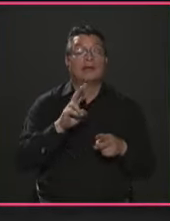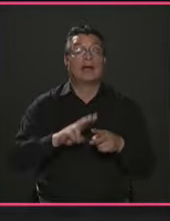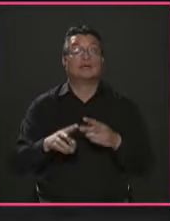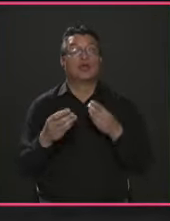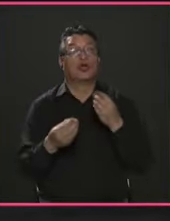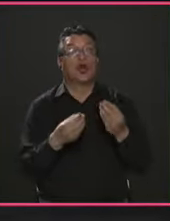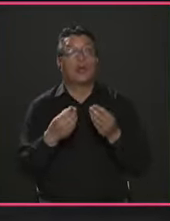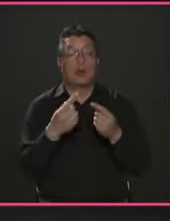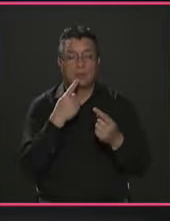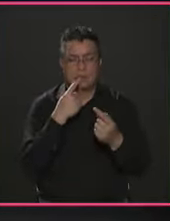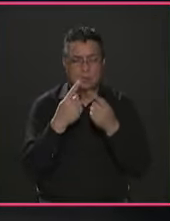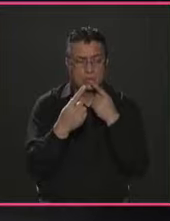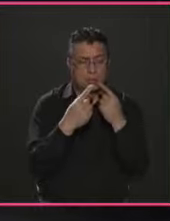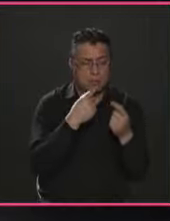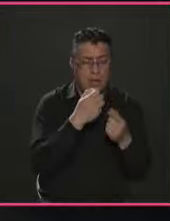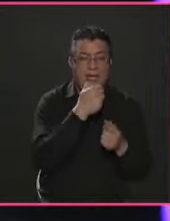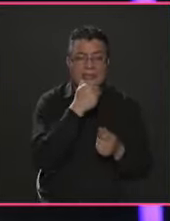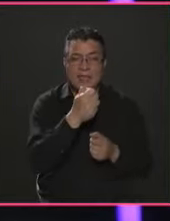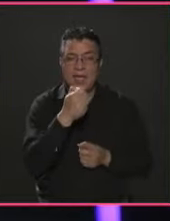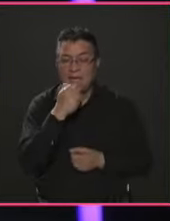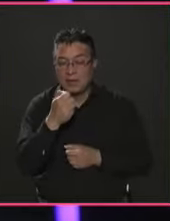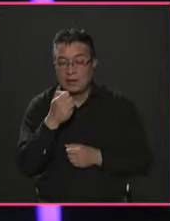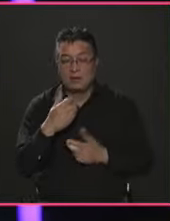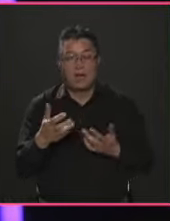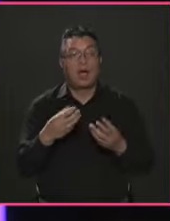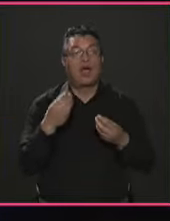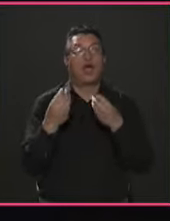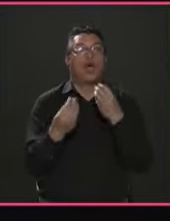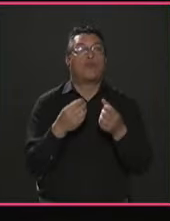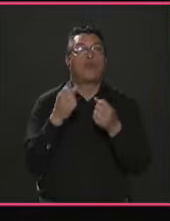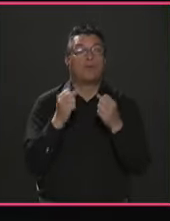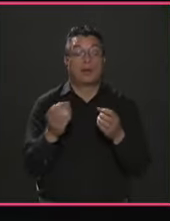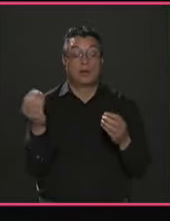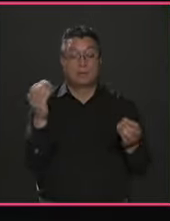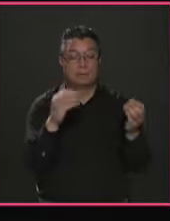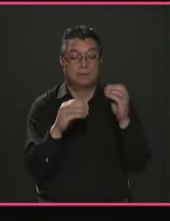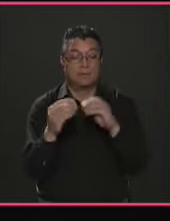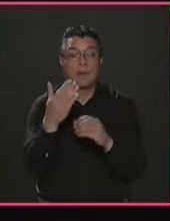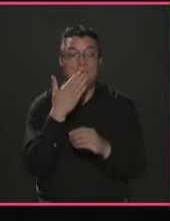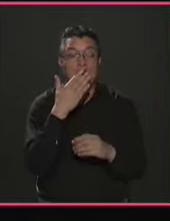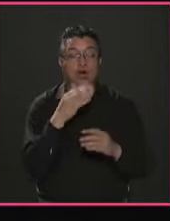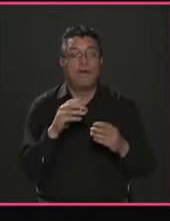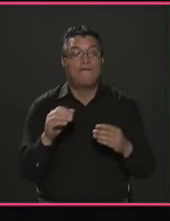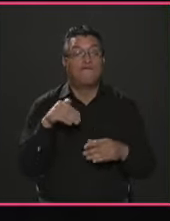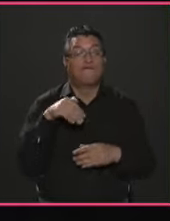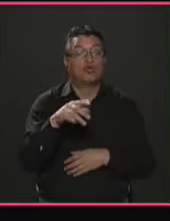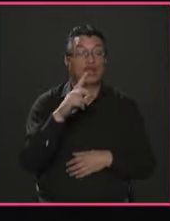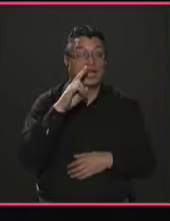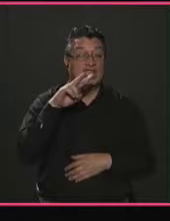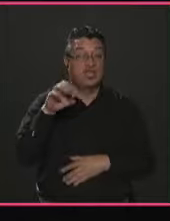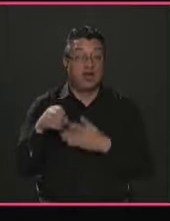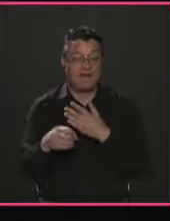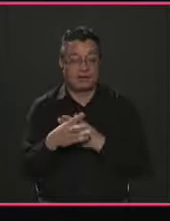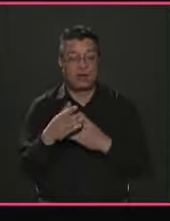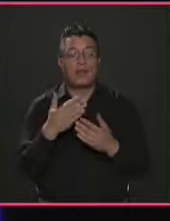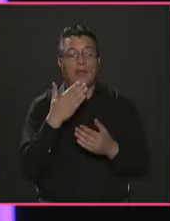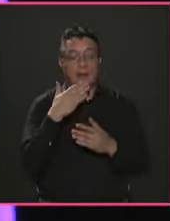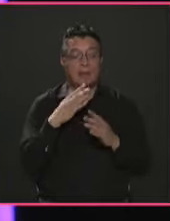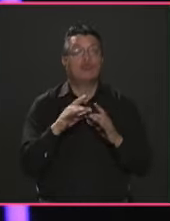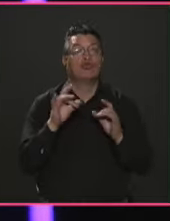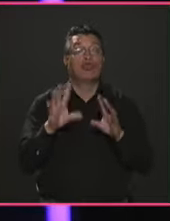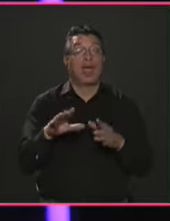de Focus groups entrevistas Cómo podemos diseñar mejores buses pero la innovación también llegó Más allá del